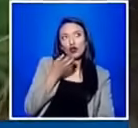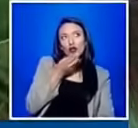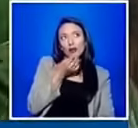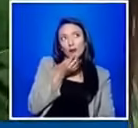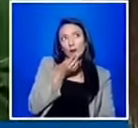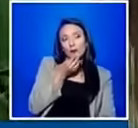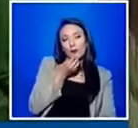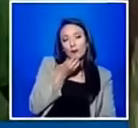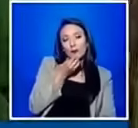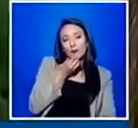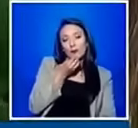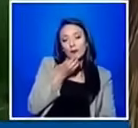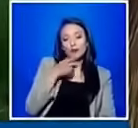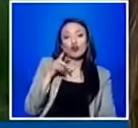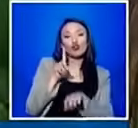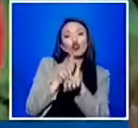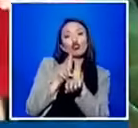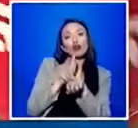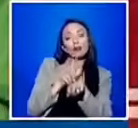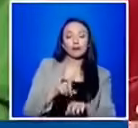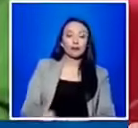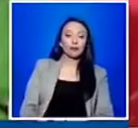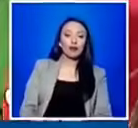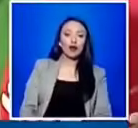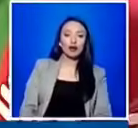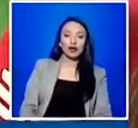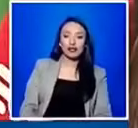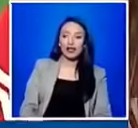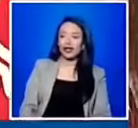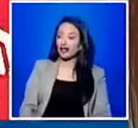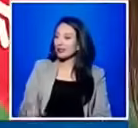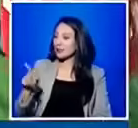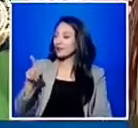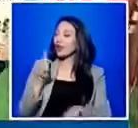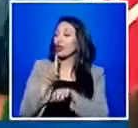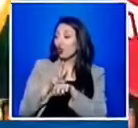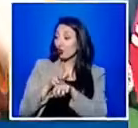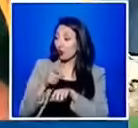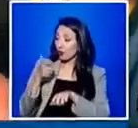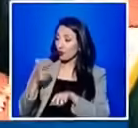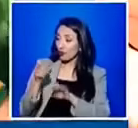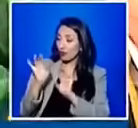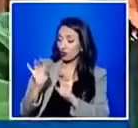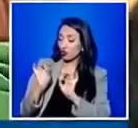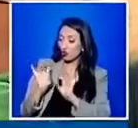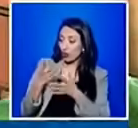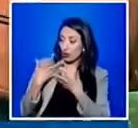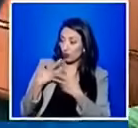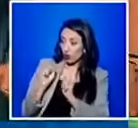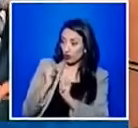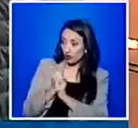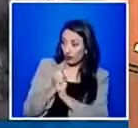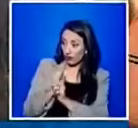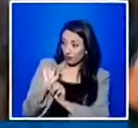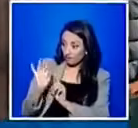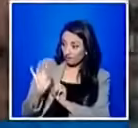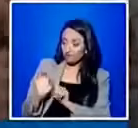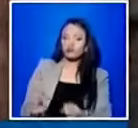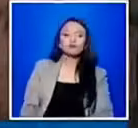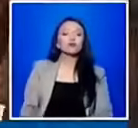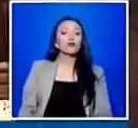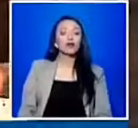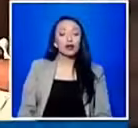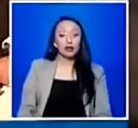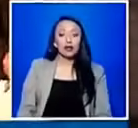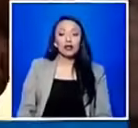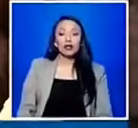sea una doctora. Muy bien, pues tus sueños se van a cumplir con mucho esfuerzo y trabajo, ¿verdad? Sí. Muy bien, te